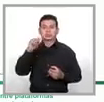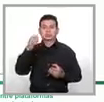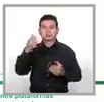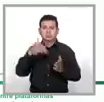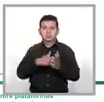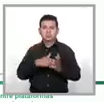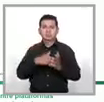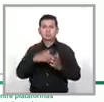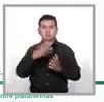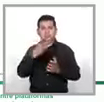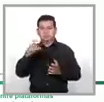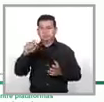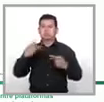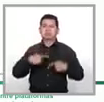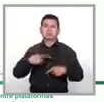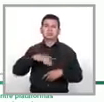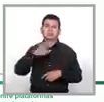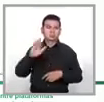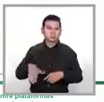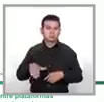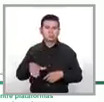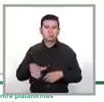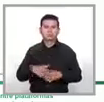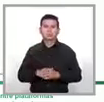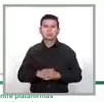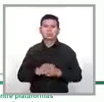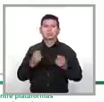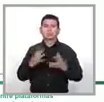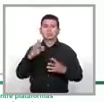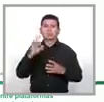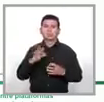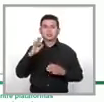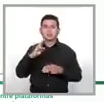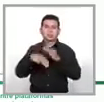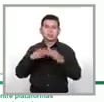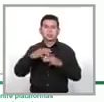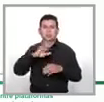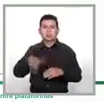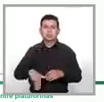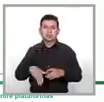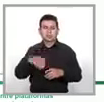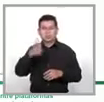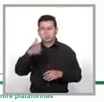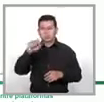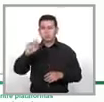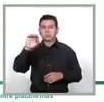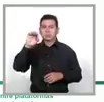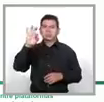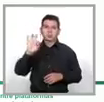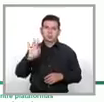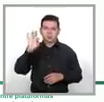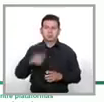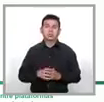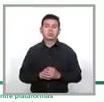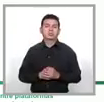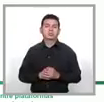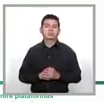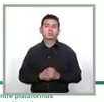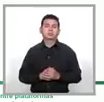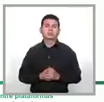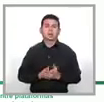376.320 defunciones, lo que representa una tasa de letalidad global de 6%. Con respecto al